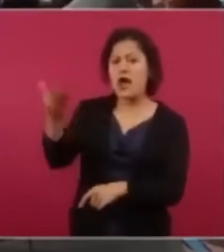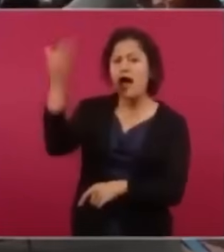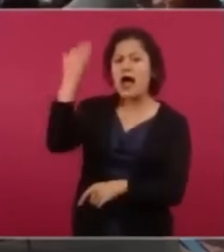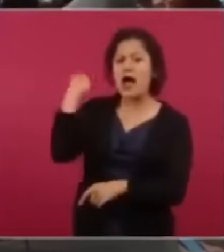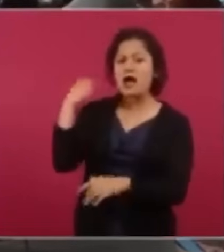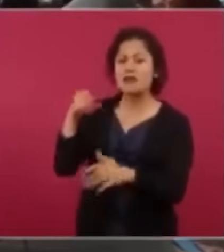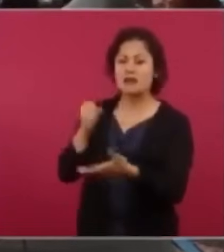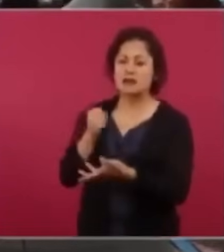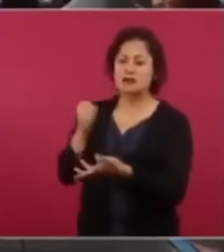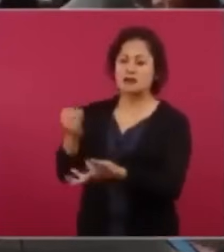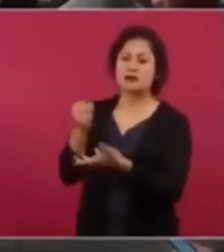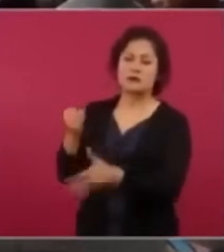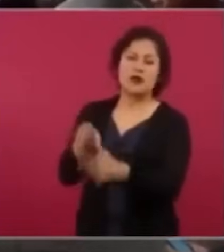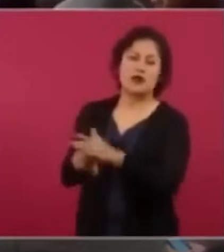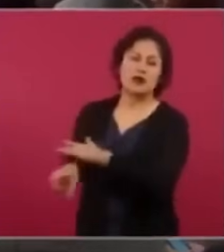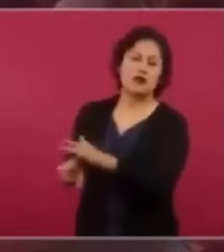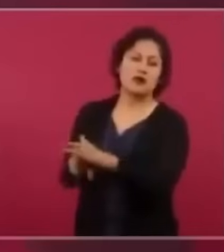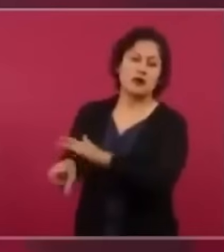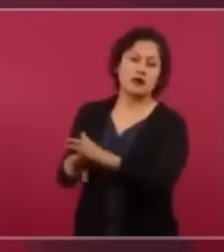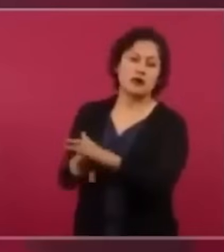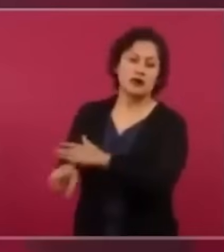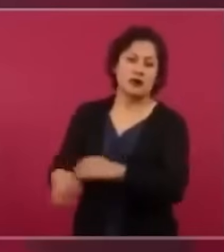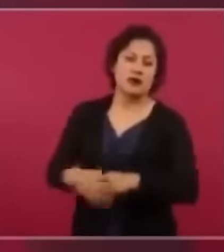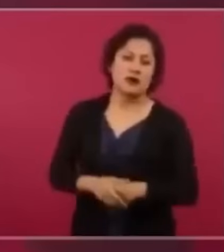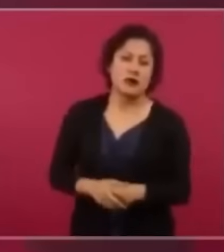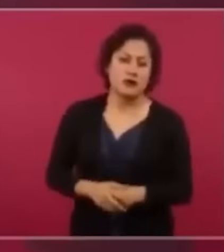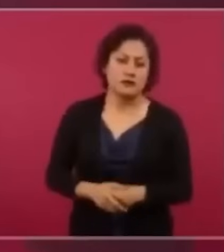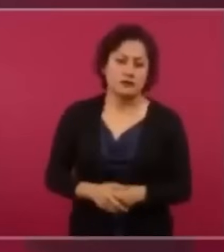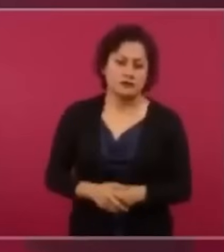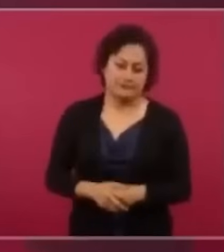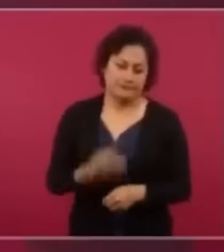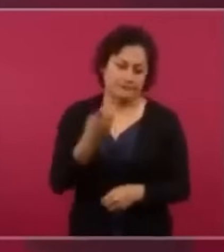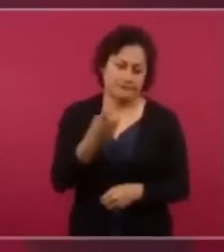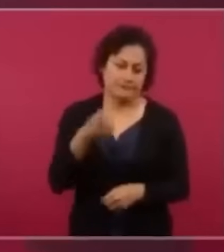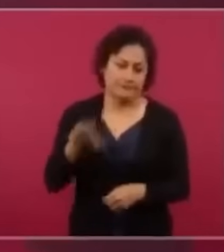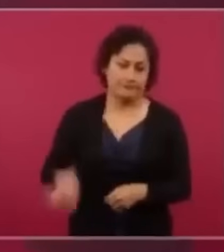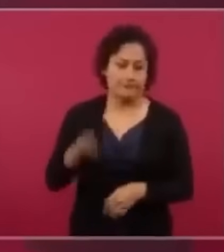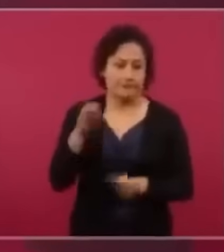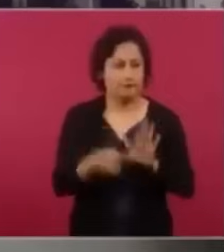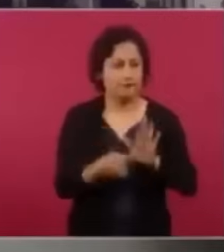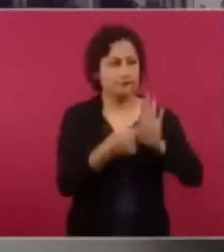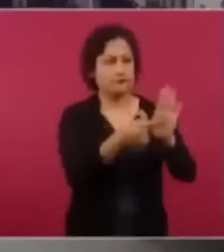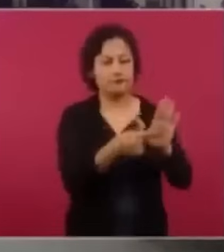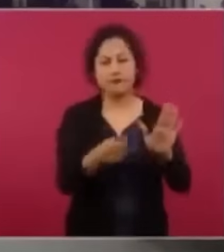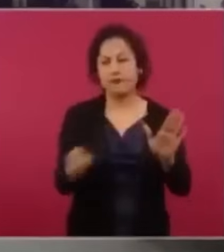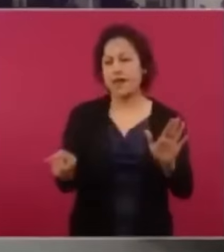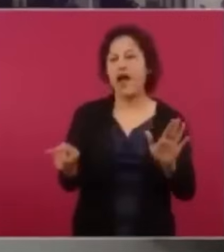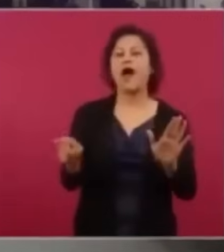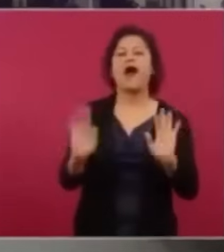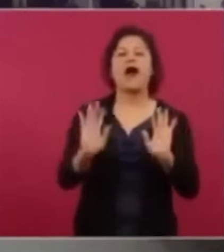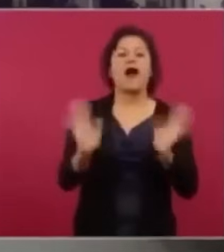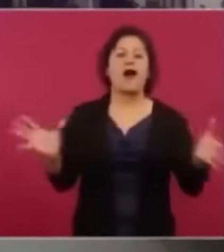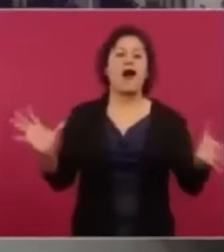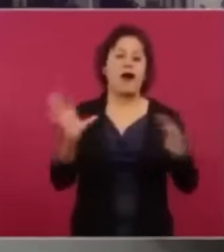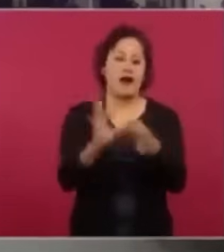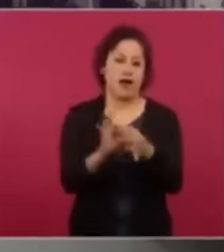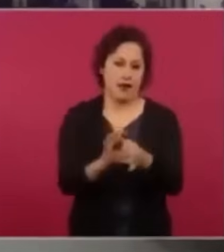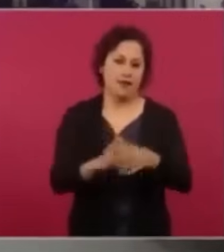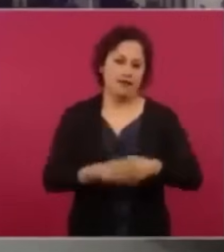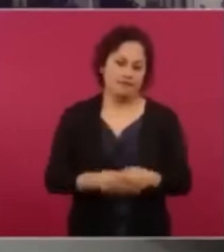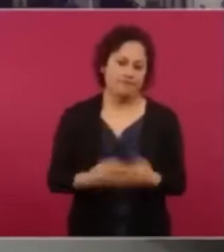porque esto es lo que explica mejor del comportamiento que tienen ustedes.